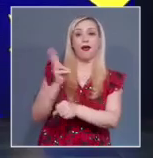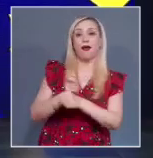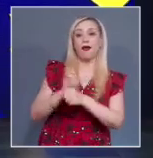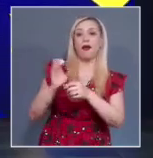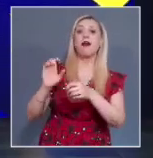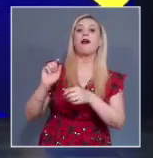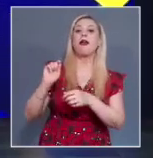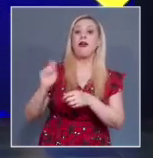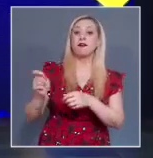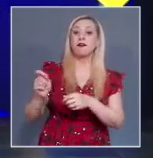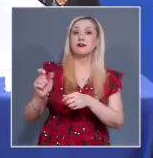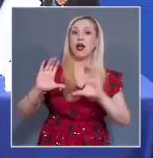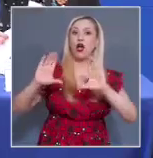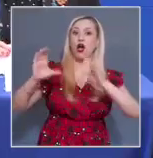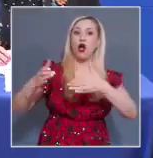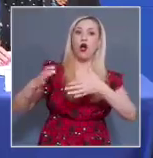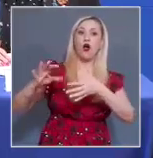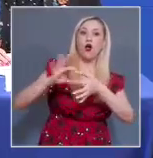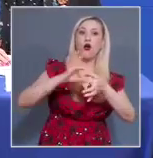cuenta los detalles.